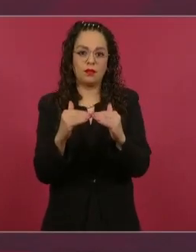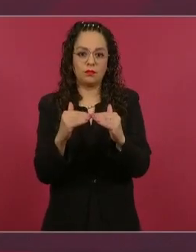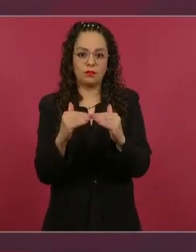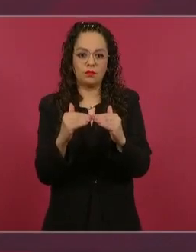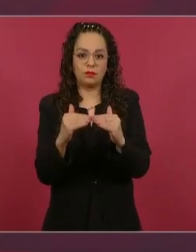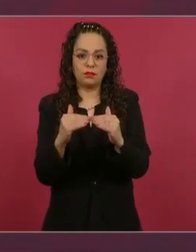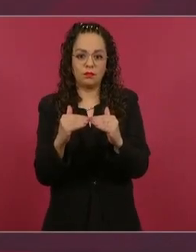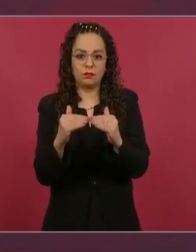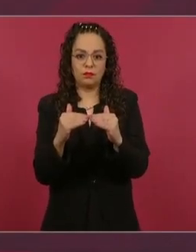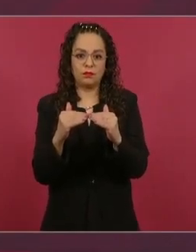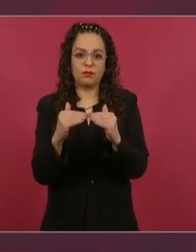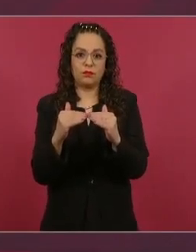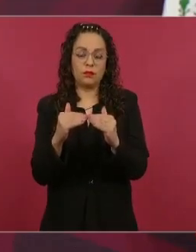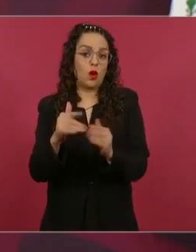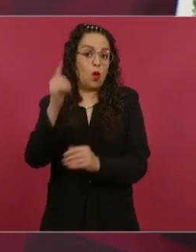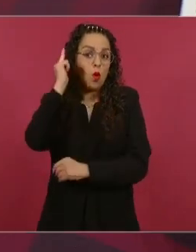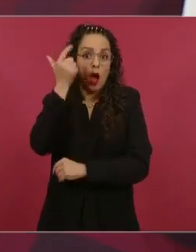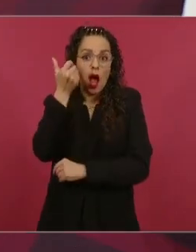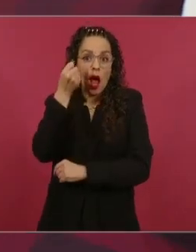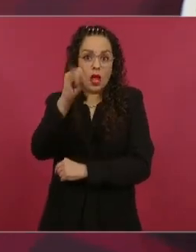para todos los países.